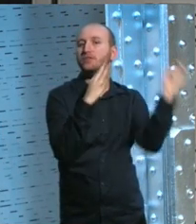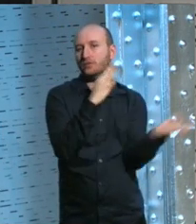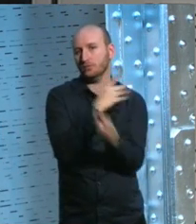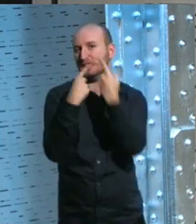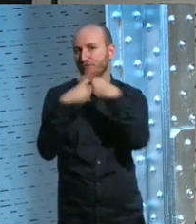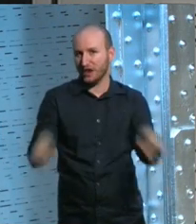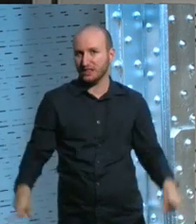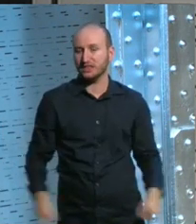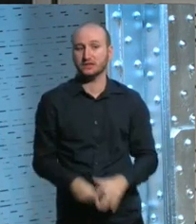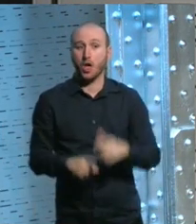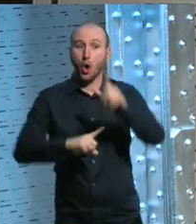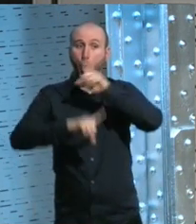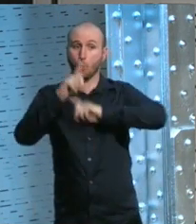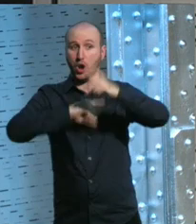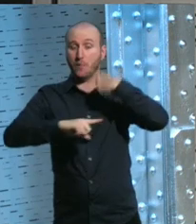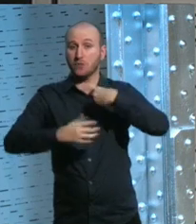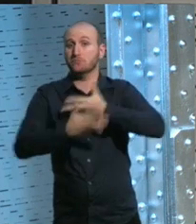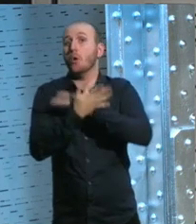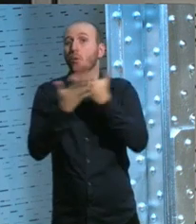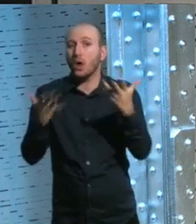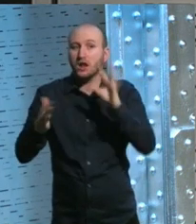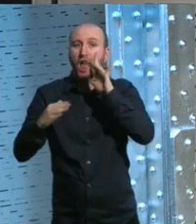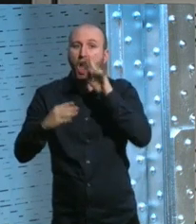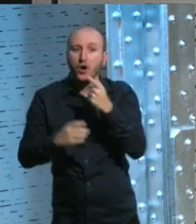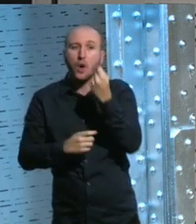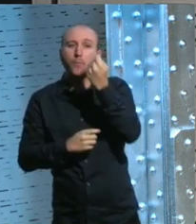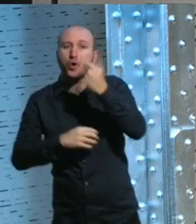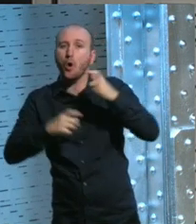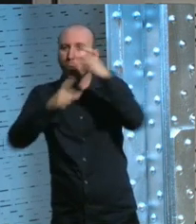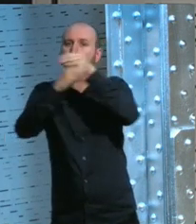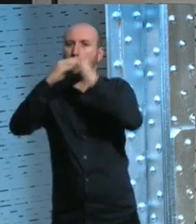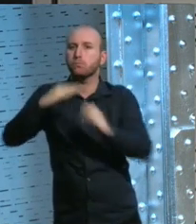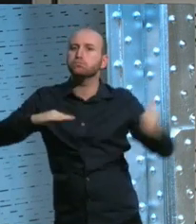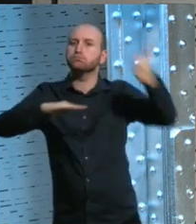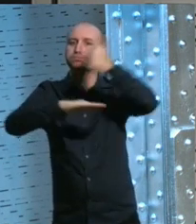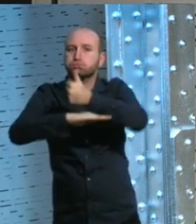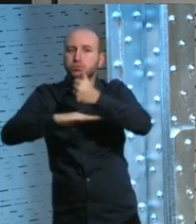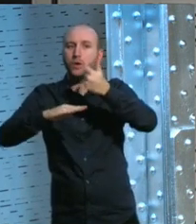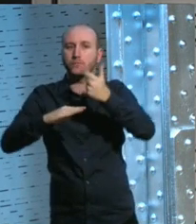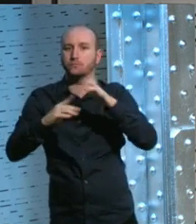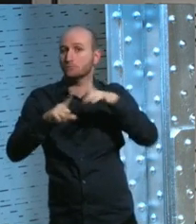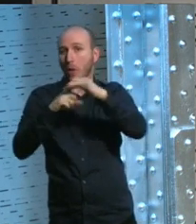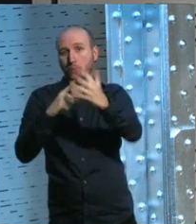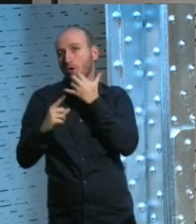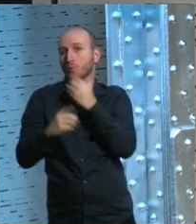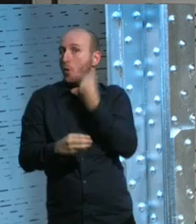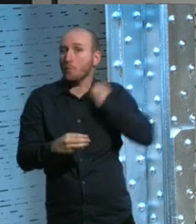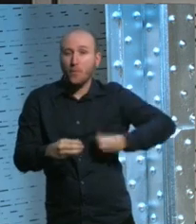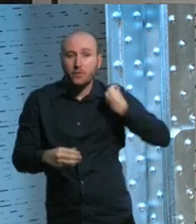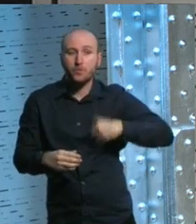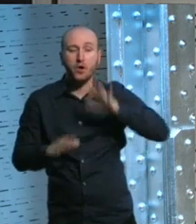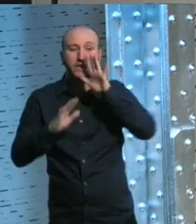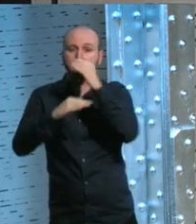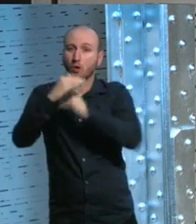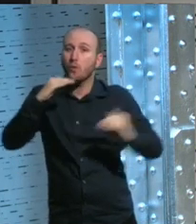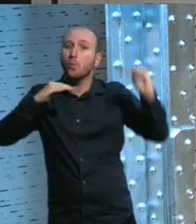es que estamos pasando a una escala diferente sobre esa misma noción, y esa escala diferente